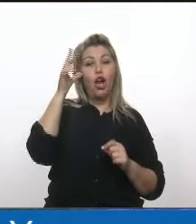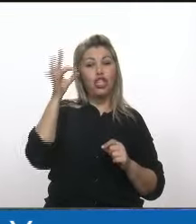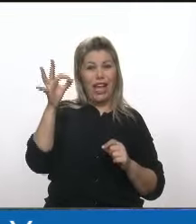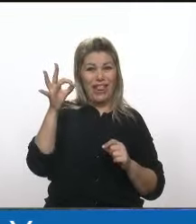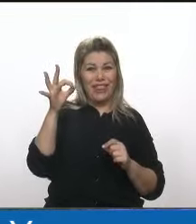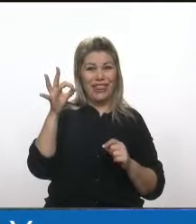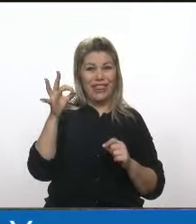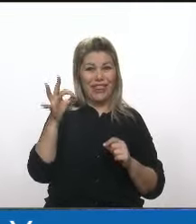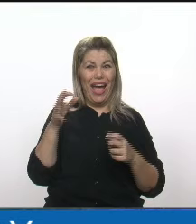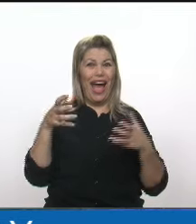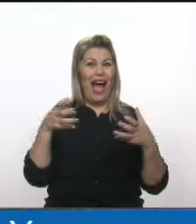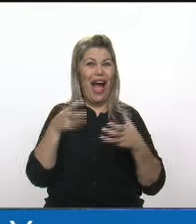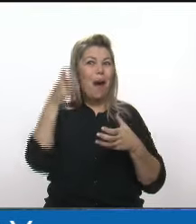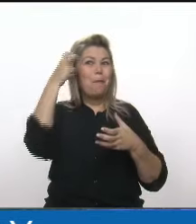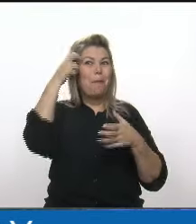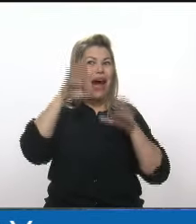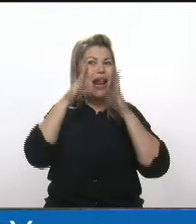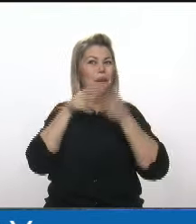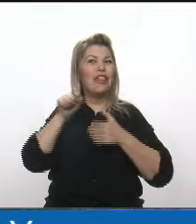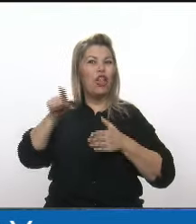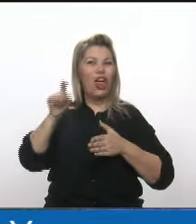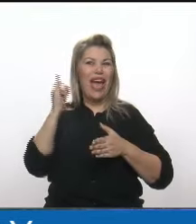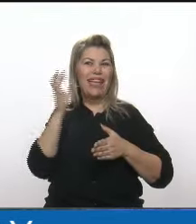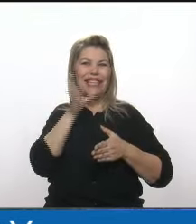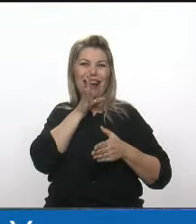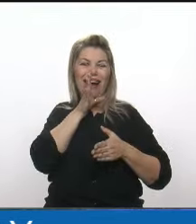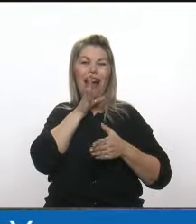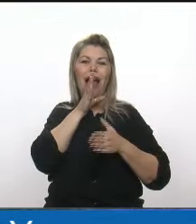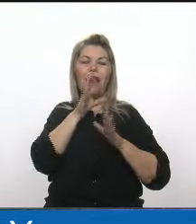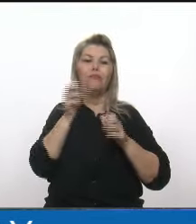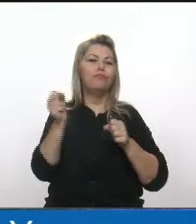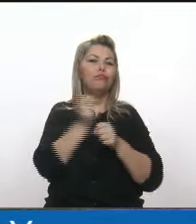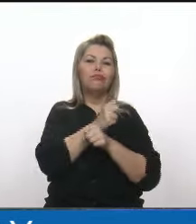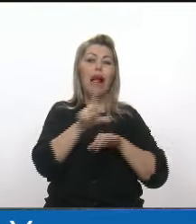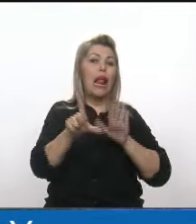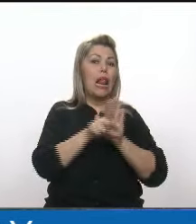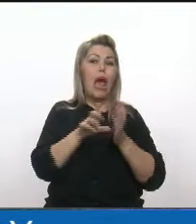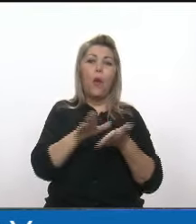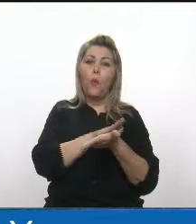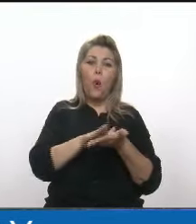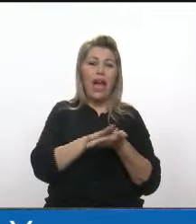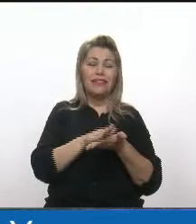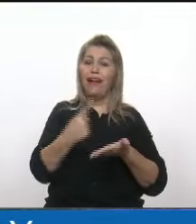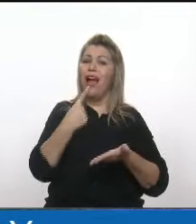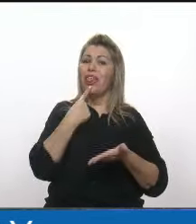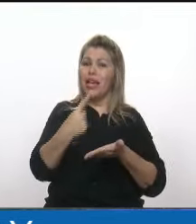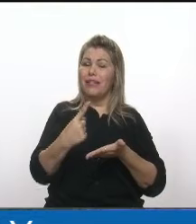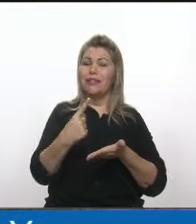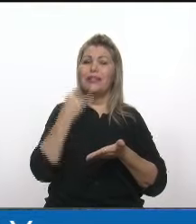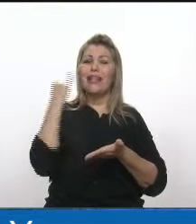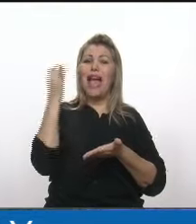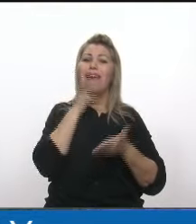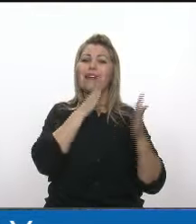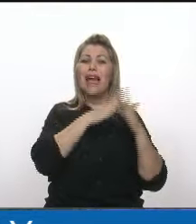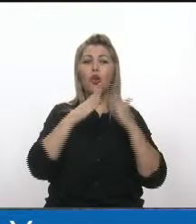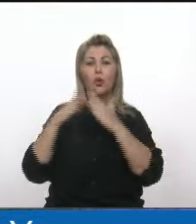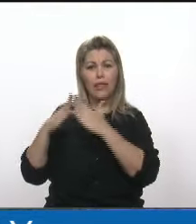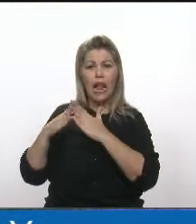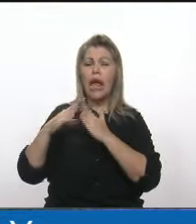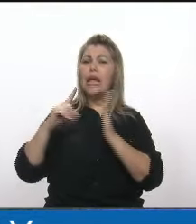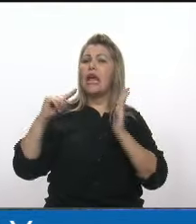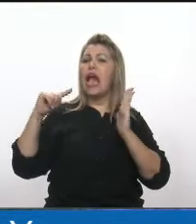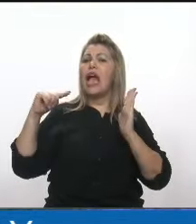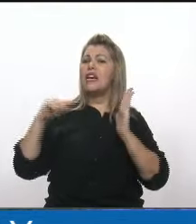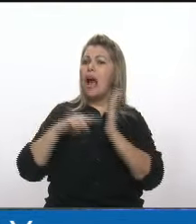la el parlamento israelí sancionó la ley básica que establece que Jerusalén es la capital completa y unificada de